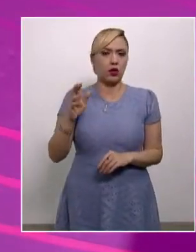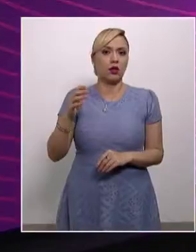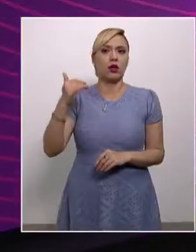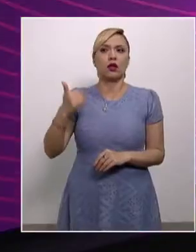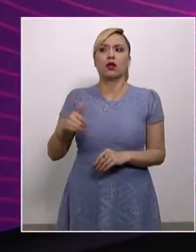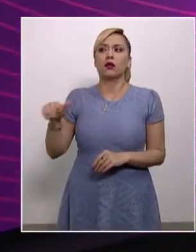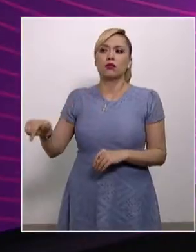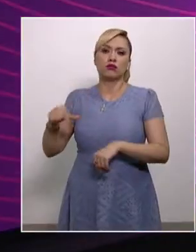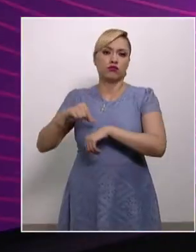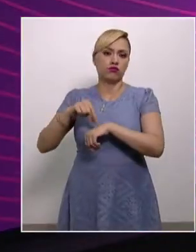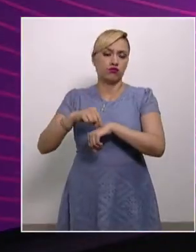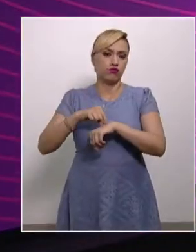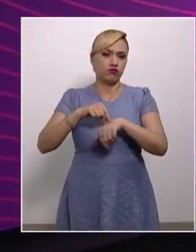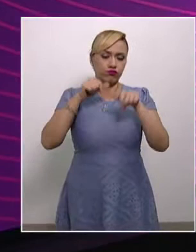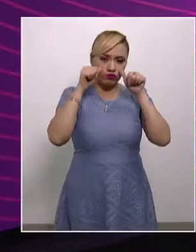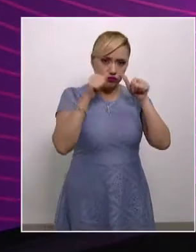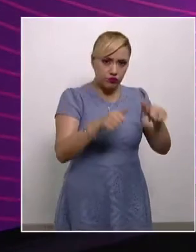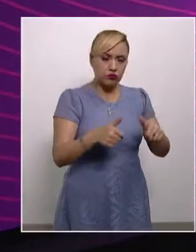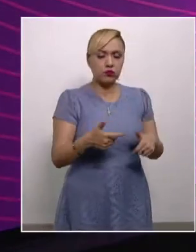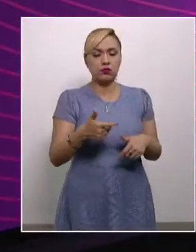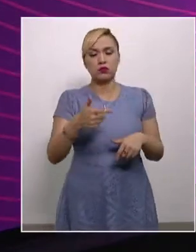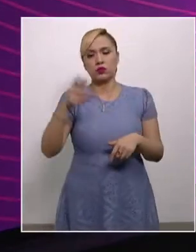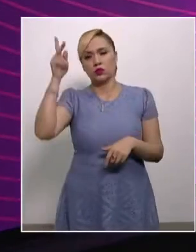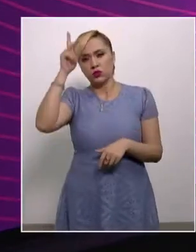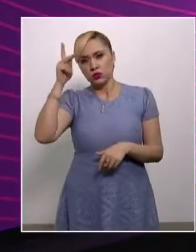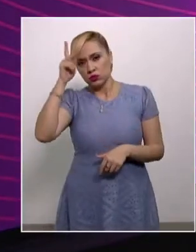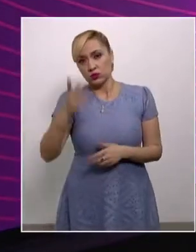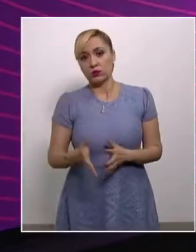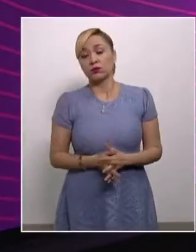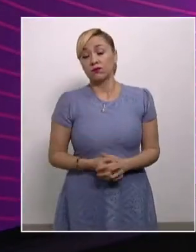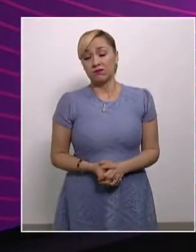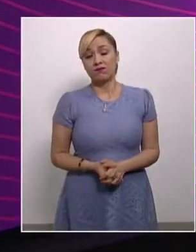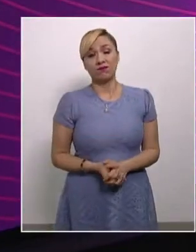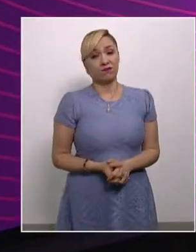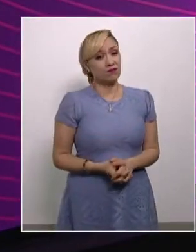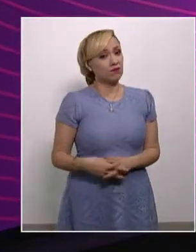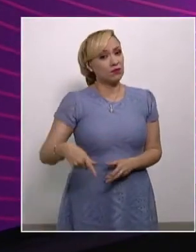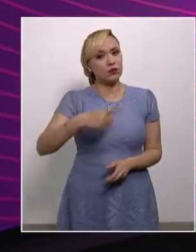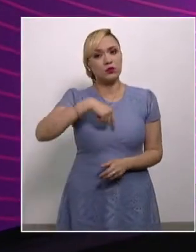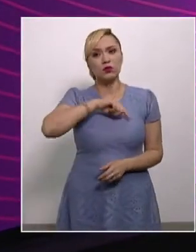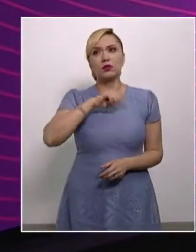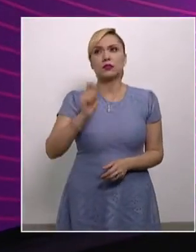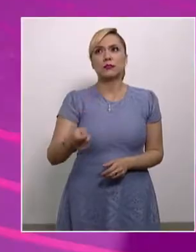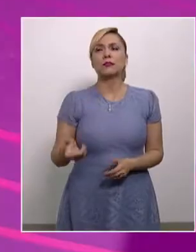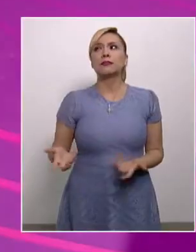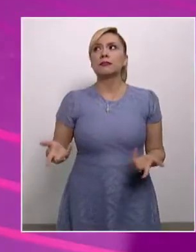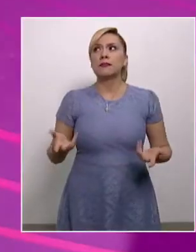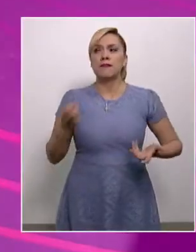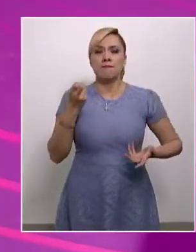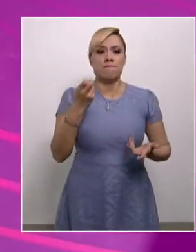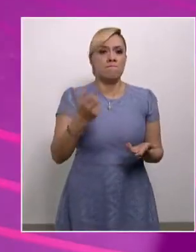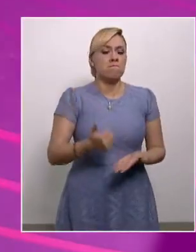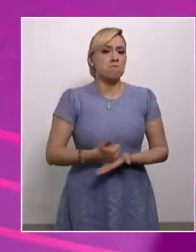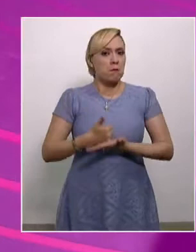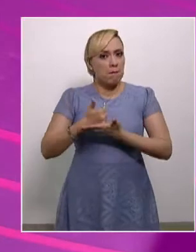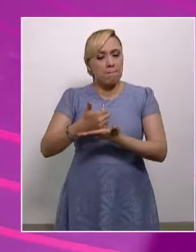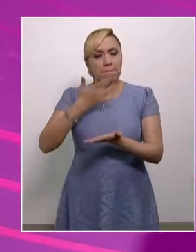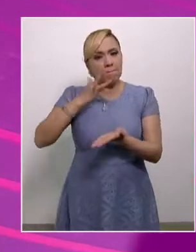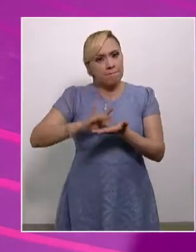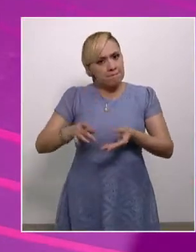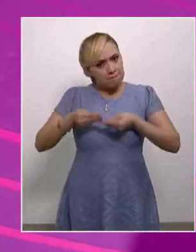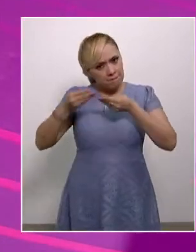atención médico-humanitaria, sea en la parte médica y en la parte psicosocial, ¿no? Nosotros lo que hacemos es justamente brindar el